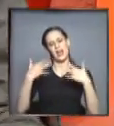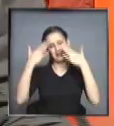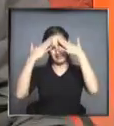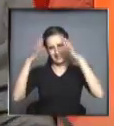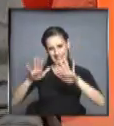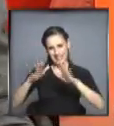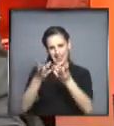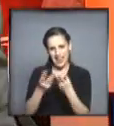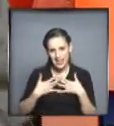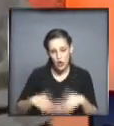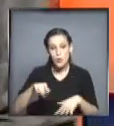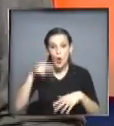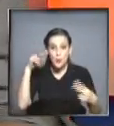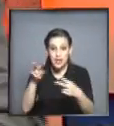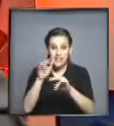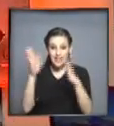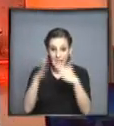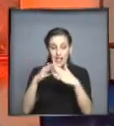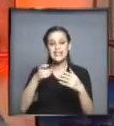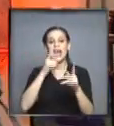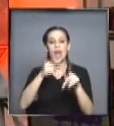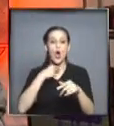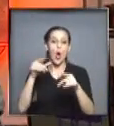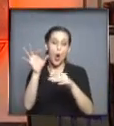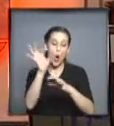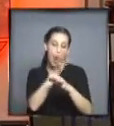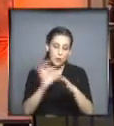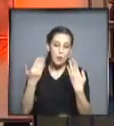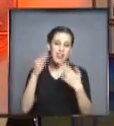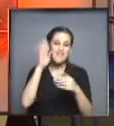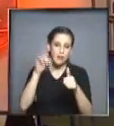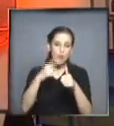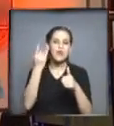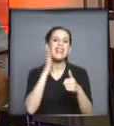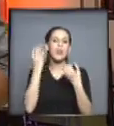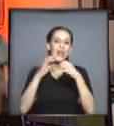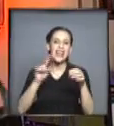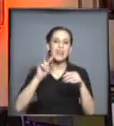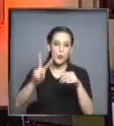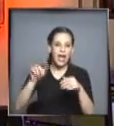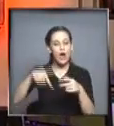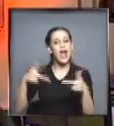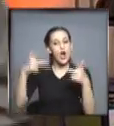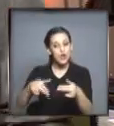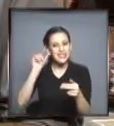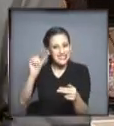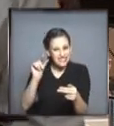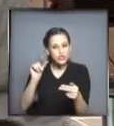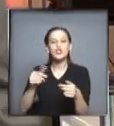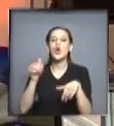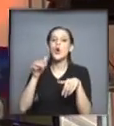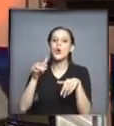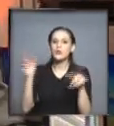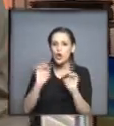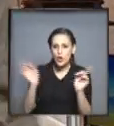Aguante la pelota. Vos que estás en tu casa, también si querés opinar, podés hacerlo por el Facebook. Una tarde cualquiera TV. Nos vamos a un pequeñísimo corte. Nos vamos con